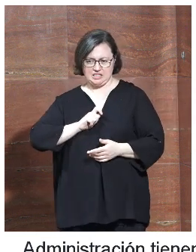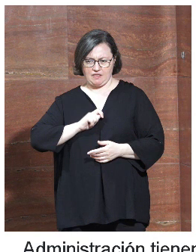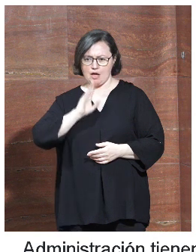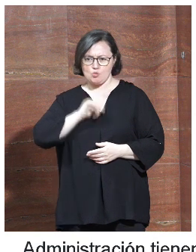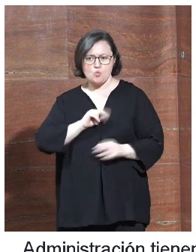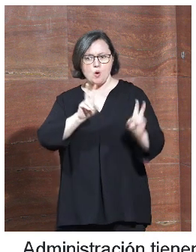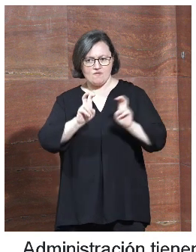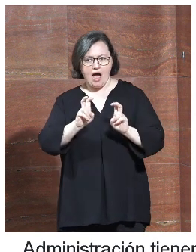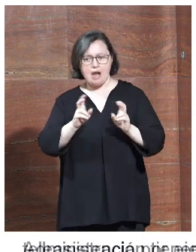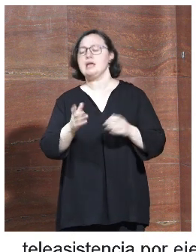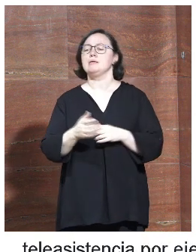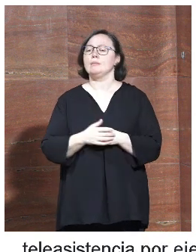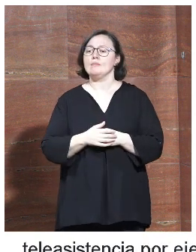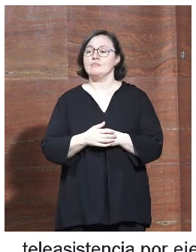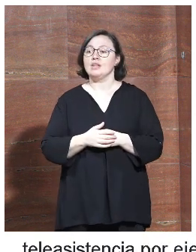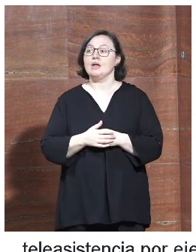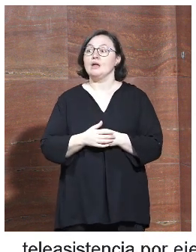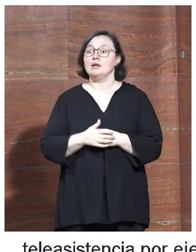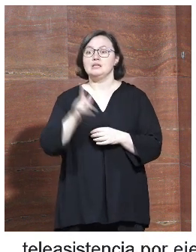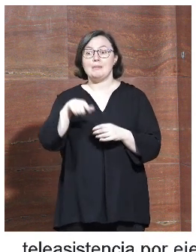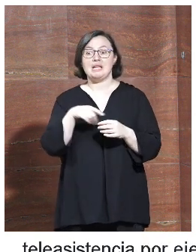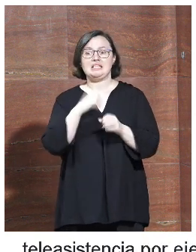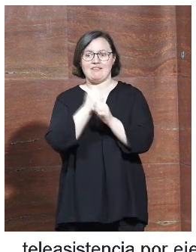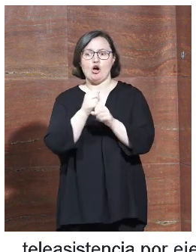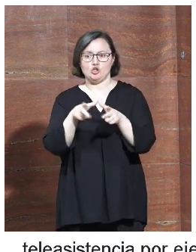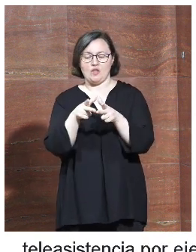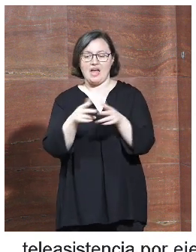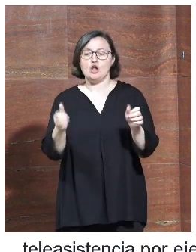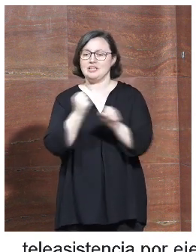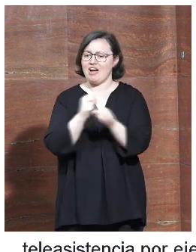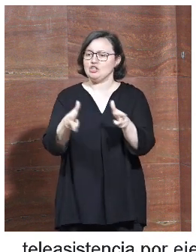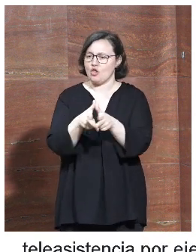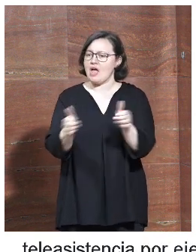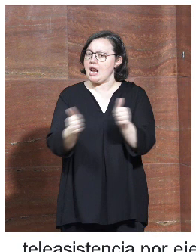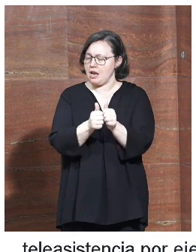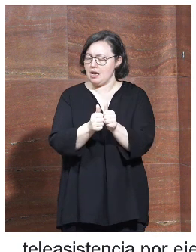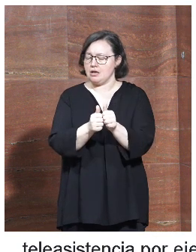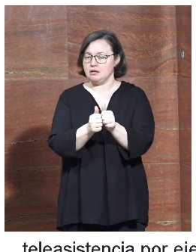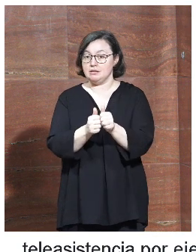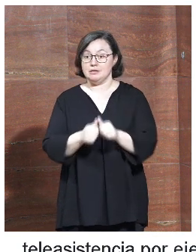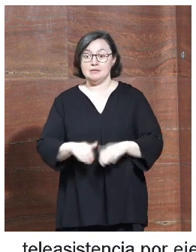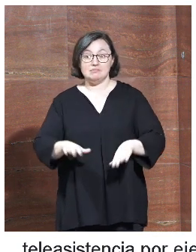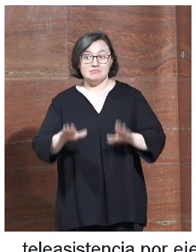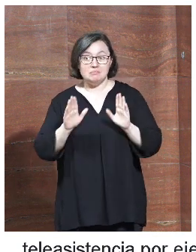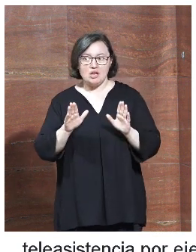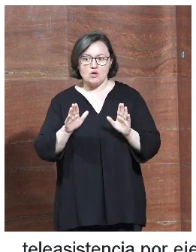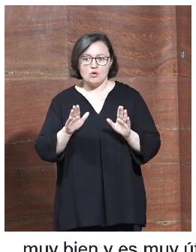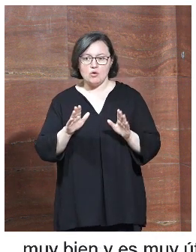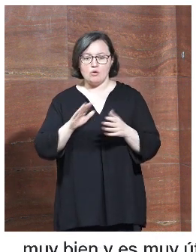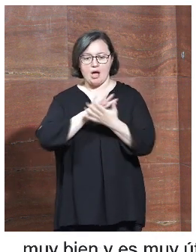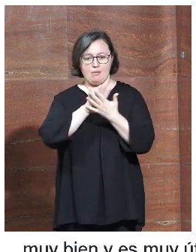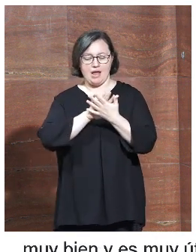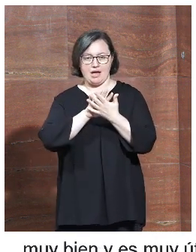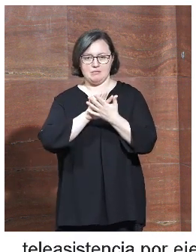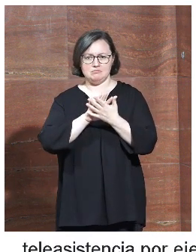es muy útil. Y está también el trabajo social, la asistencia social. Ahora, creo que también en este aspecto